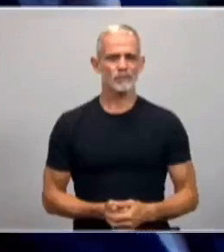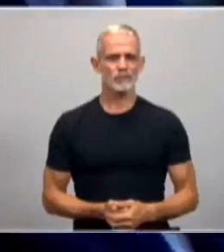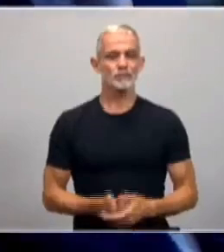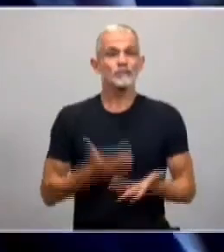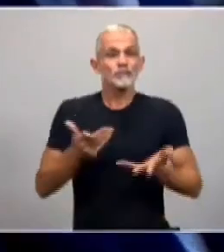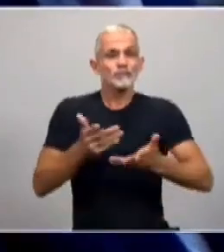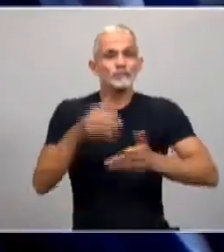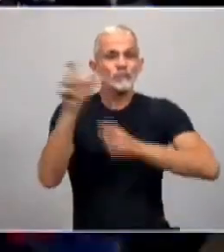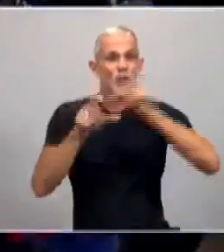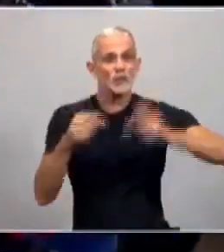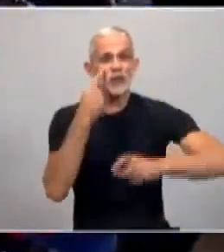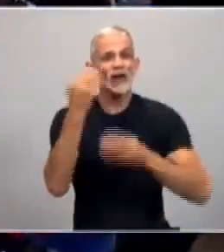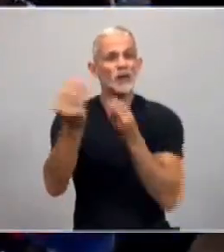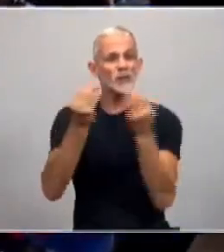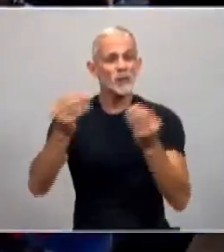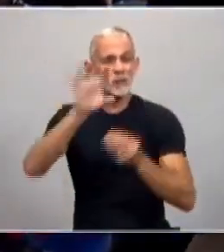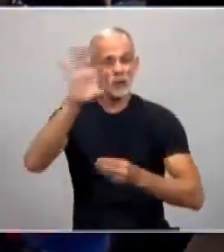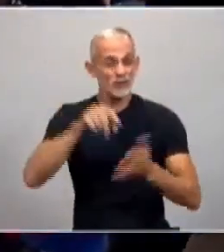Los bonaerenses